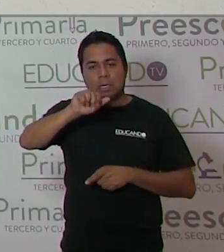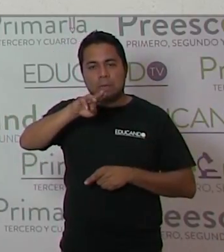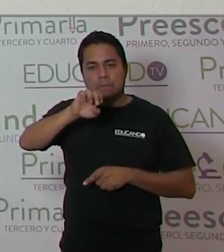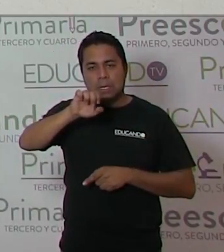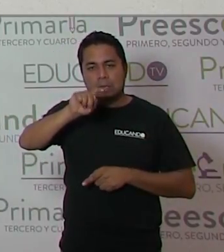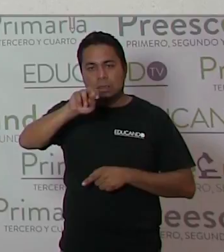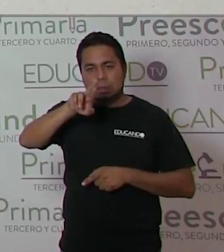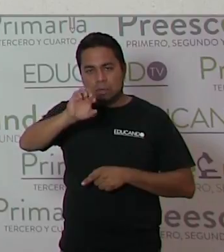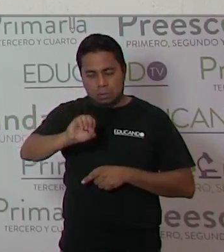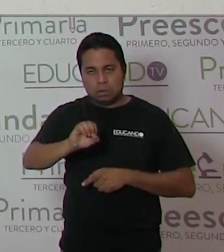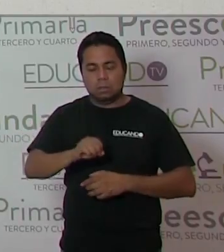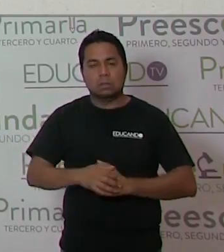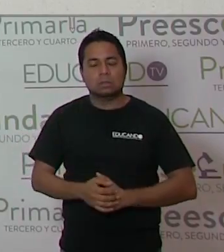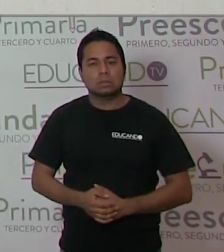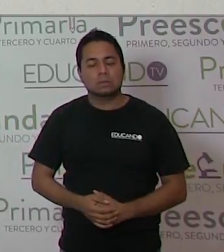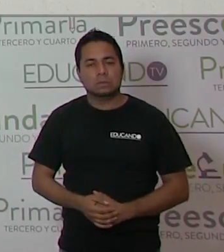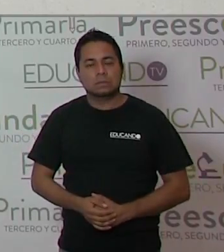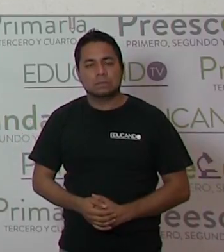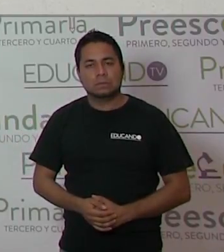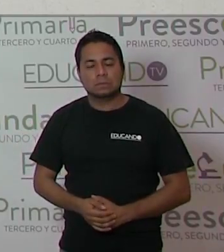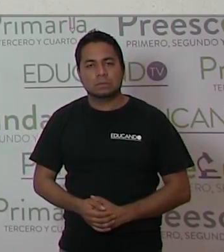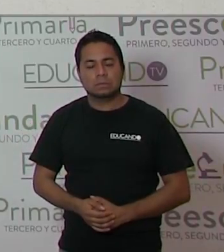diámetro. Y